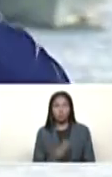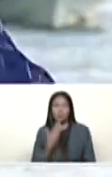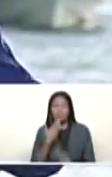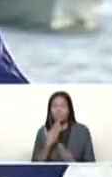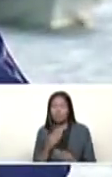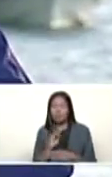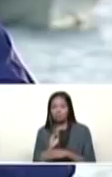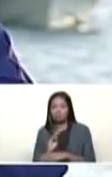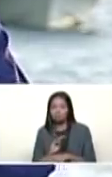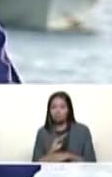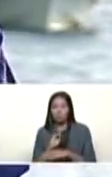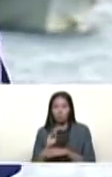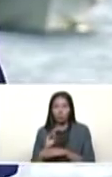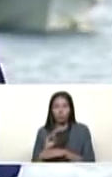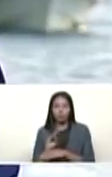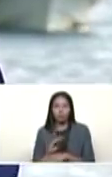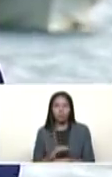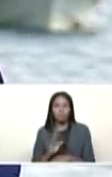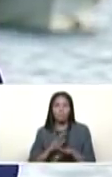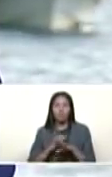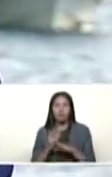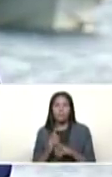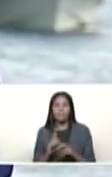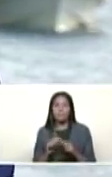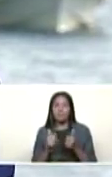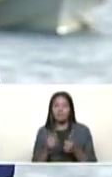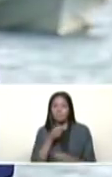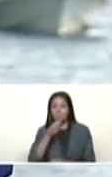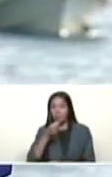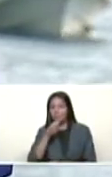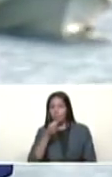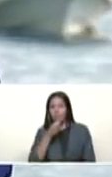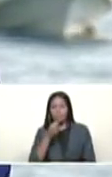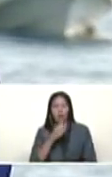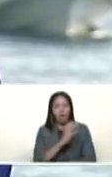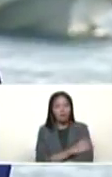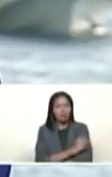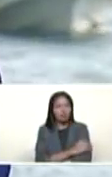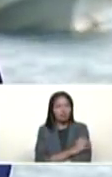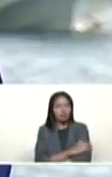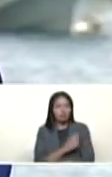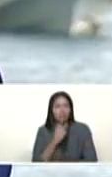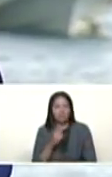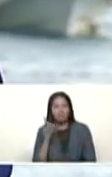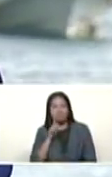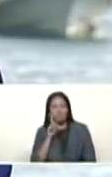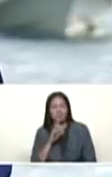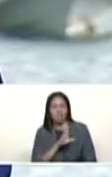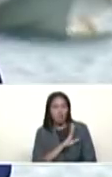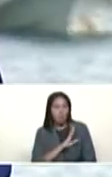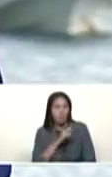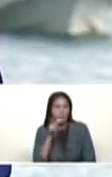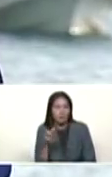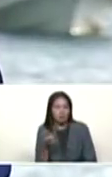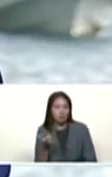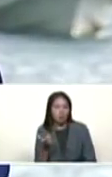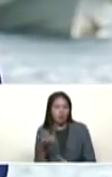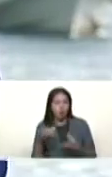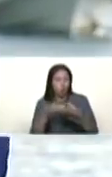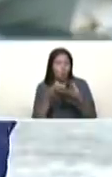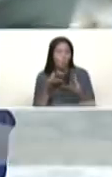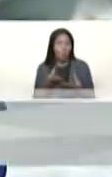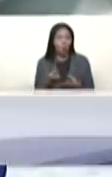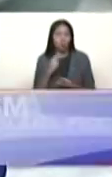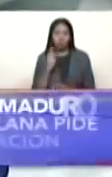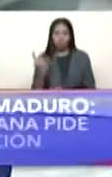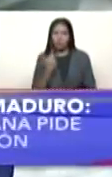precaución, porque empiezan a declarar todos los factores de oposición y a mentirle a su propia gente. Yo